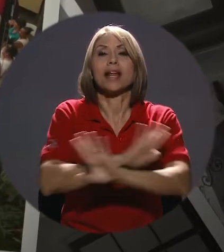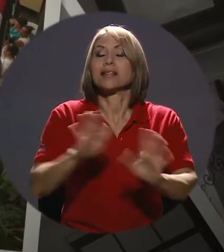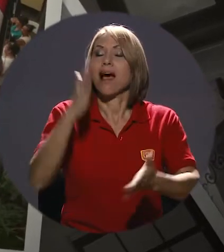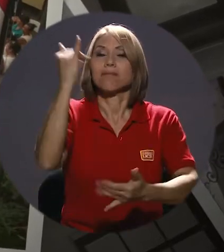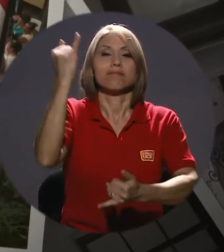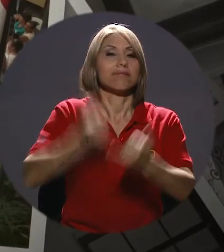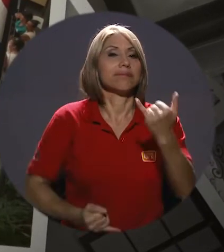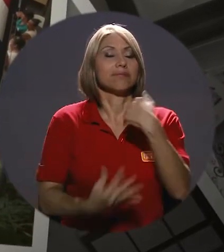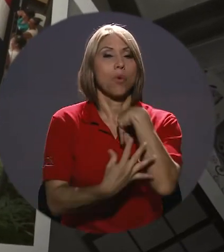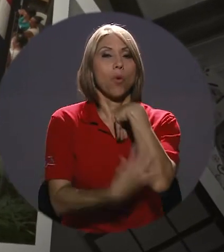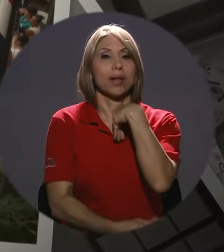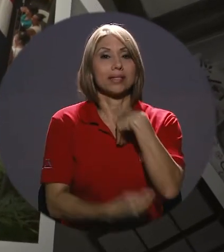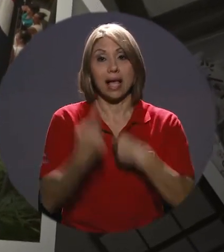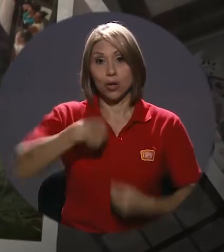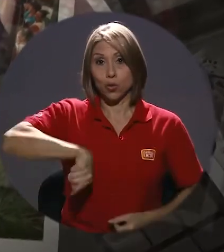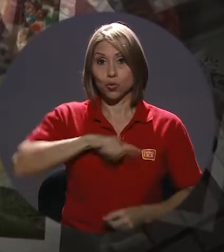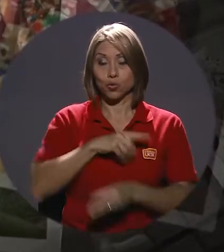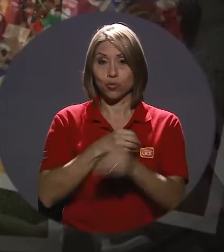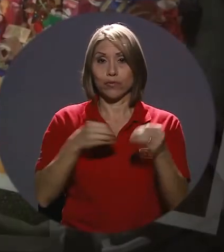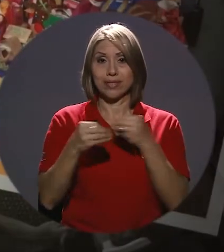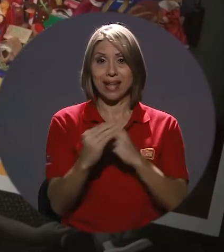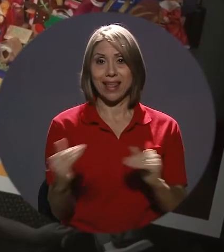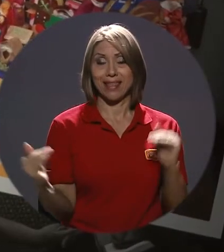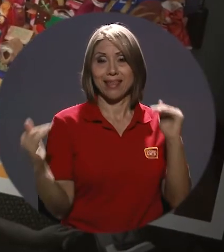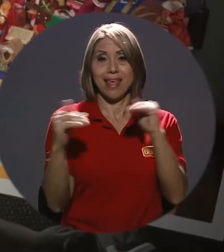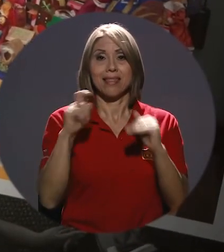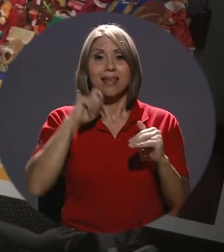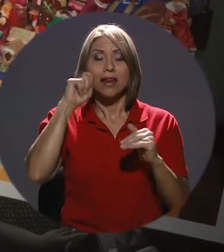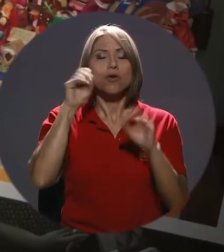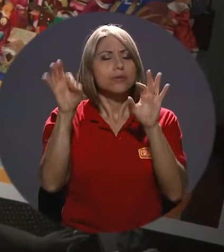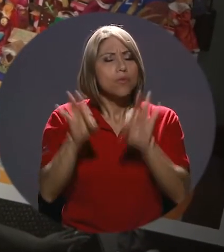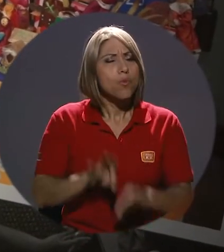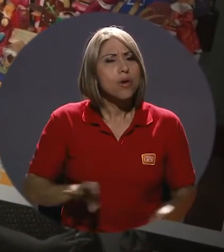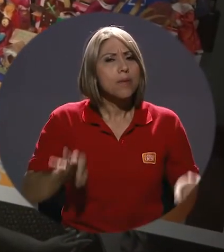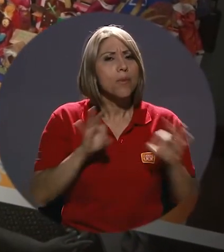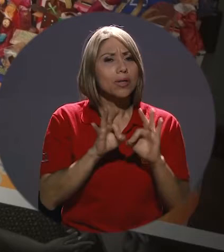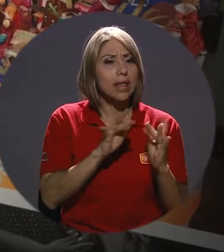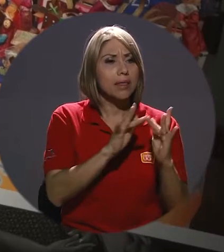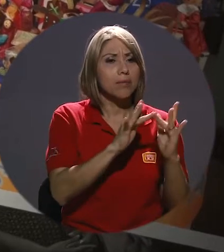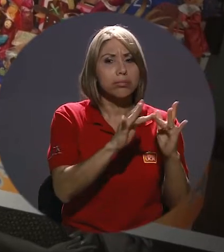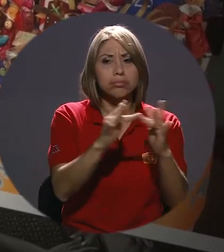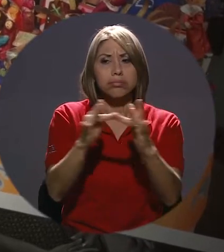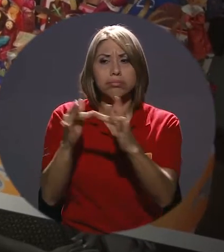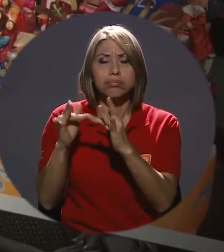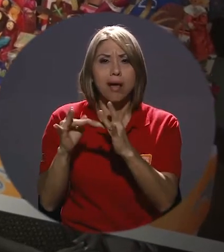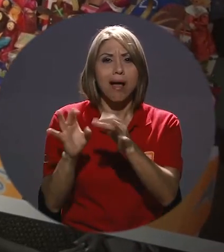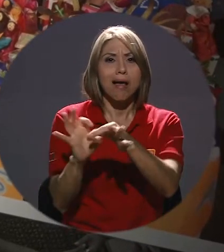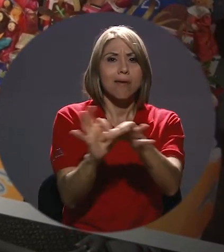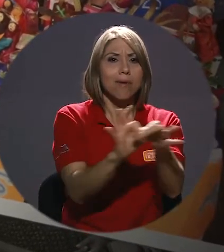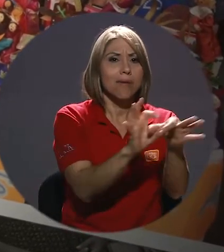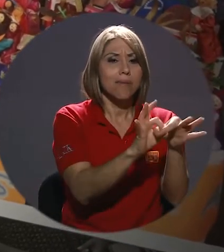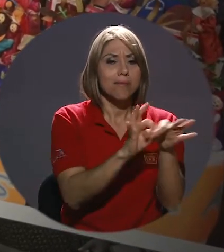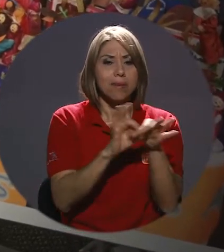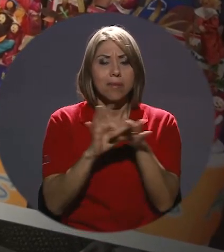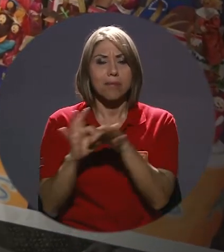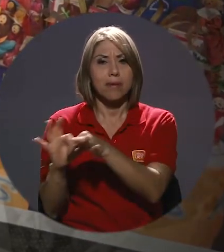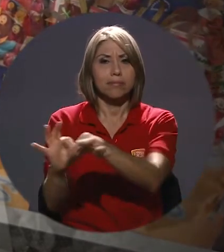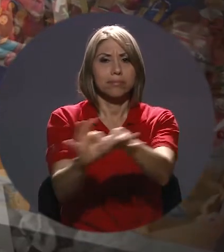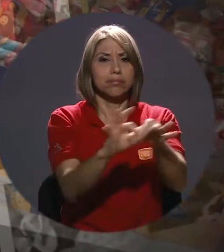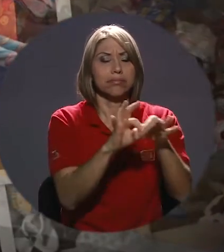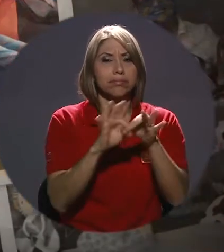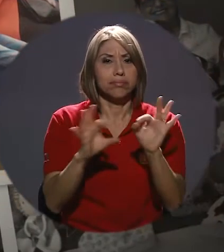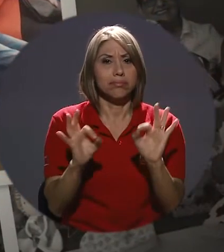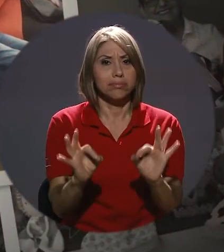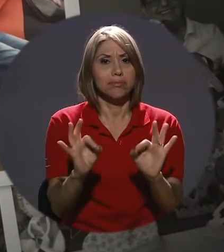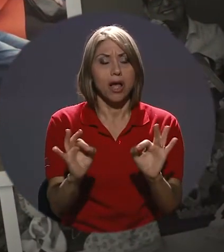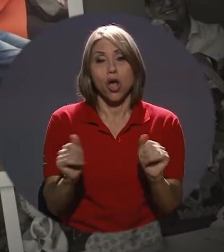poder romper esos ciclos de pobreza. Para nosotras como Oficina de Equidad de Género es muy importante la coordinación y la articulación que